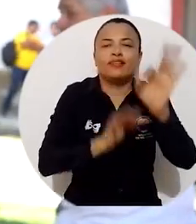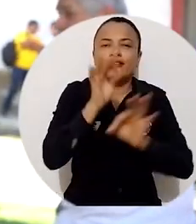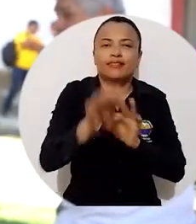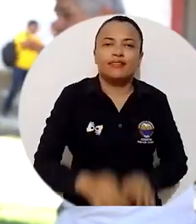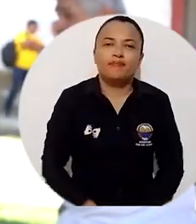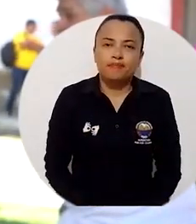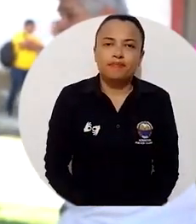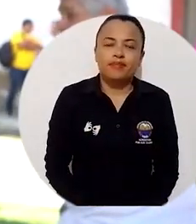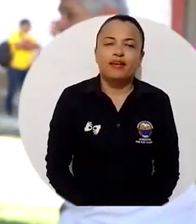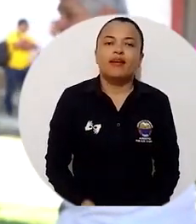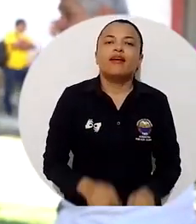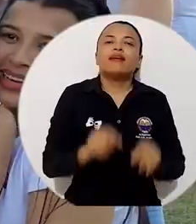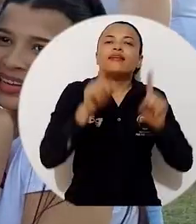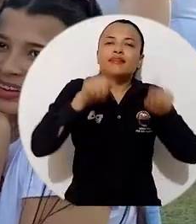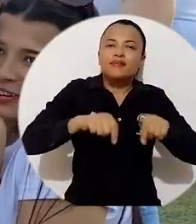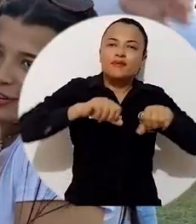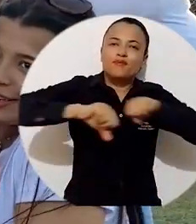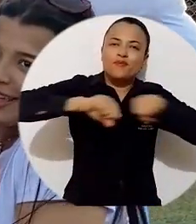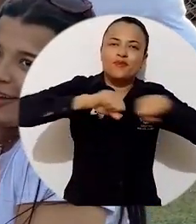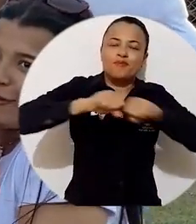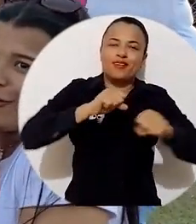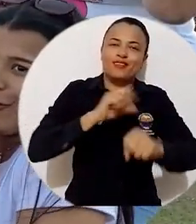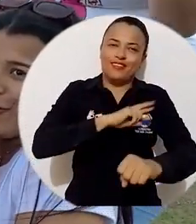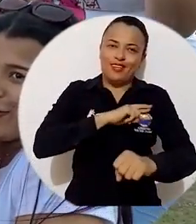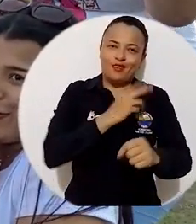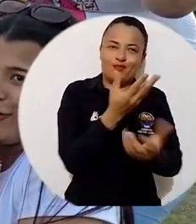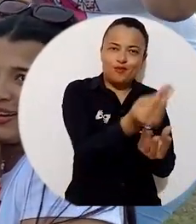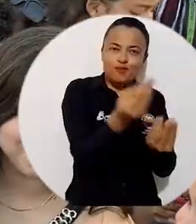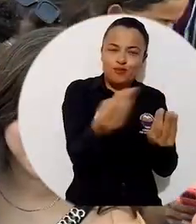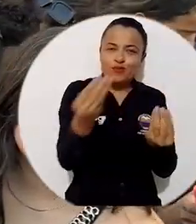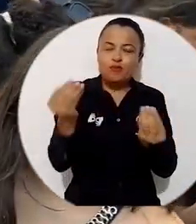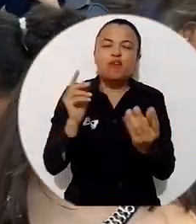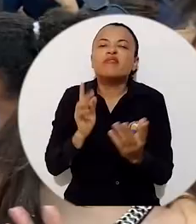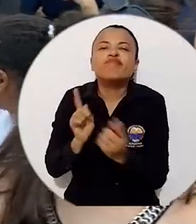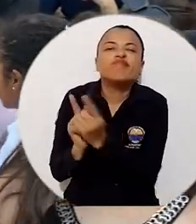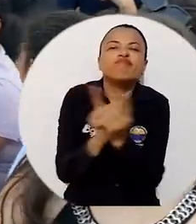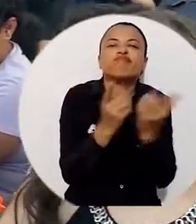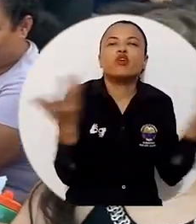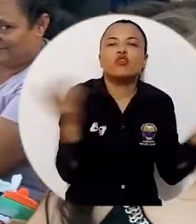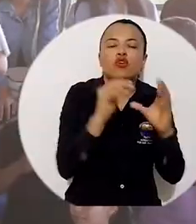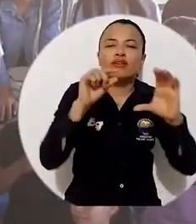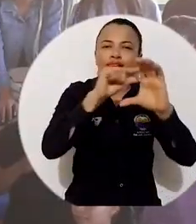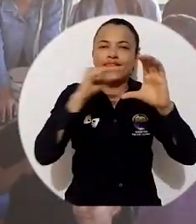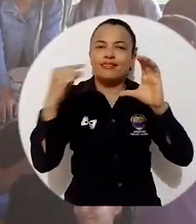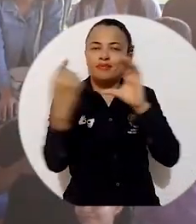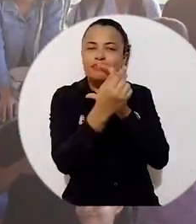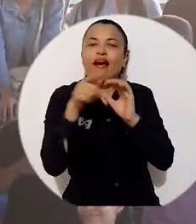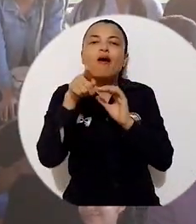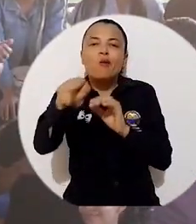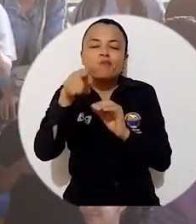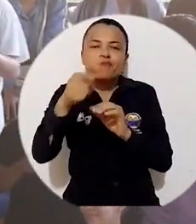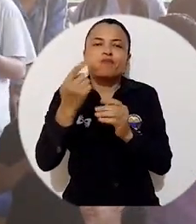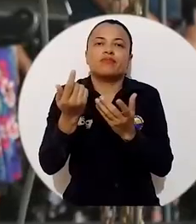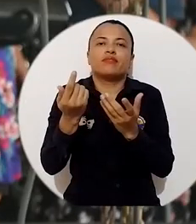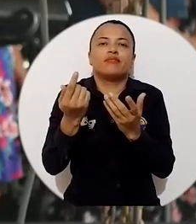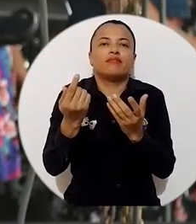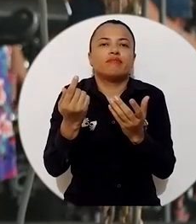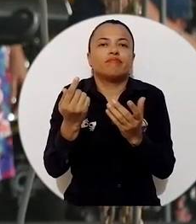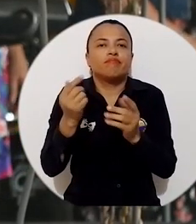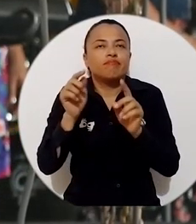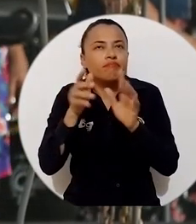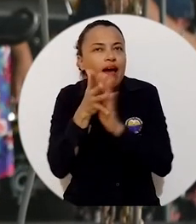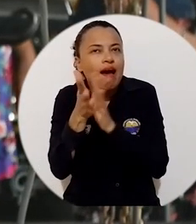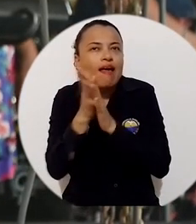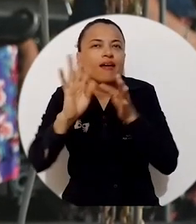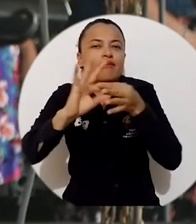por favor cuídense. Por su parte, movimientos religiosos de la Alma Mater se dieron cita en el hemiciclo helado de leche